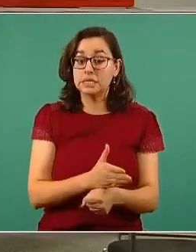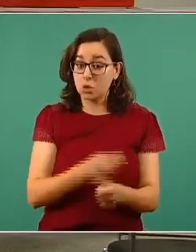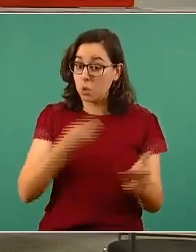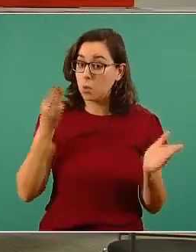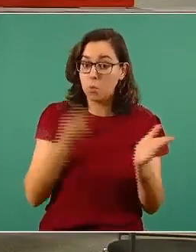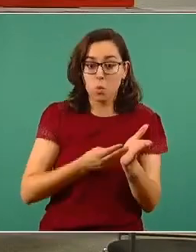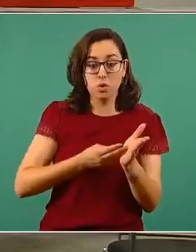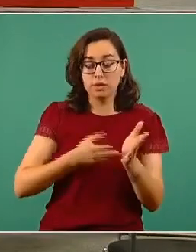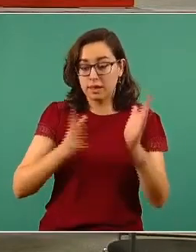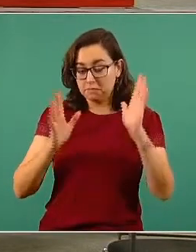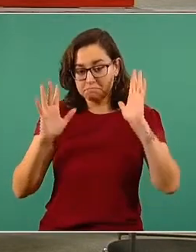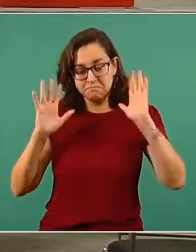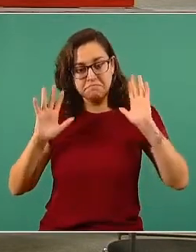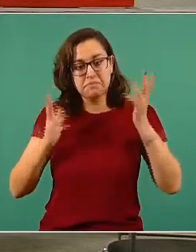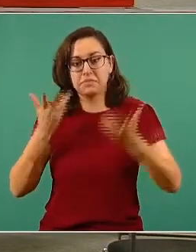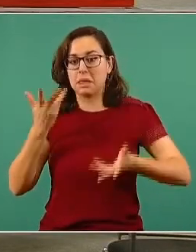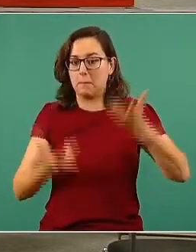ha